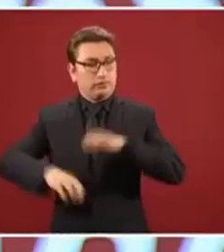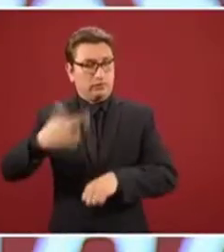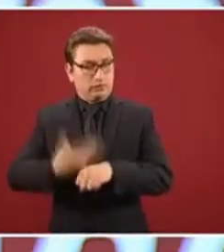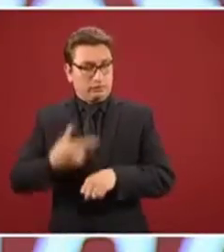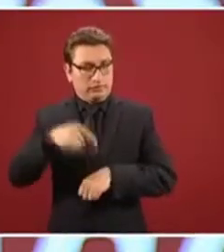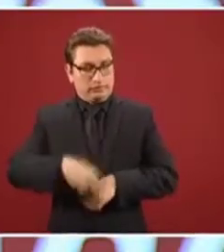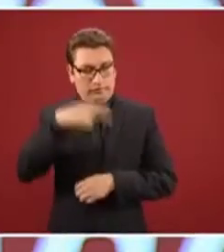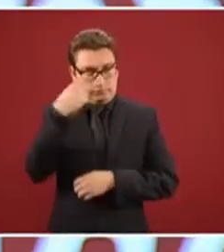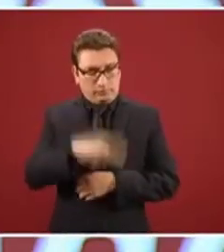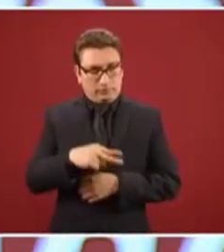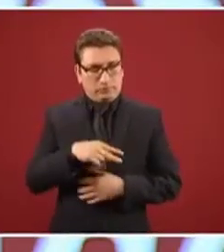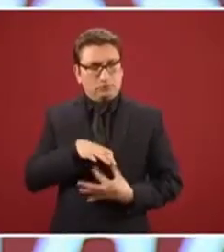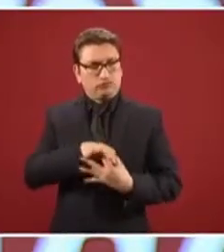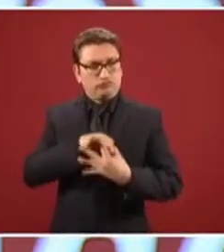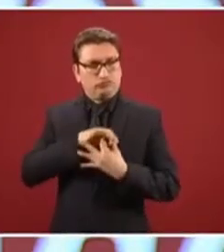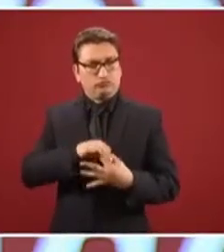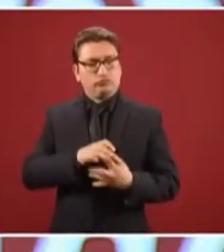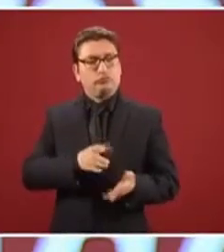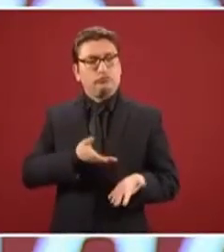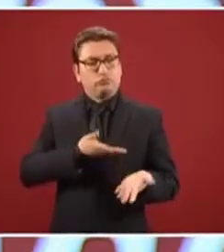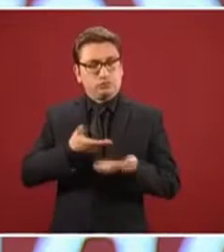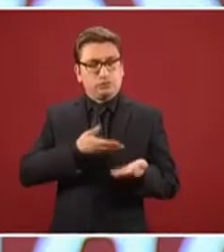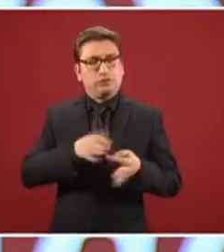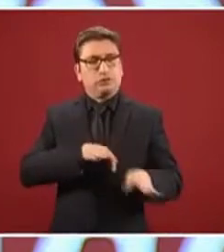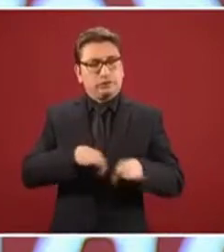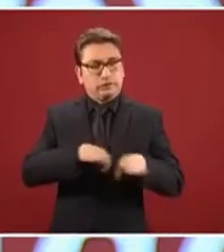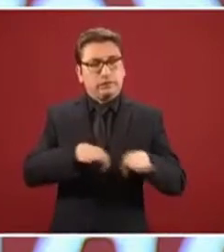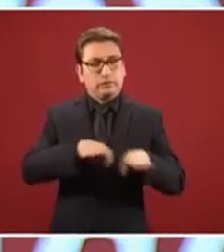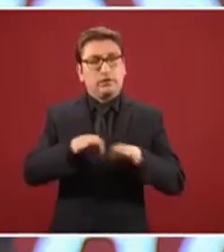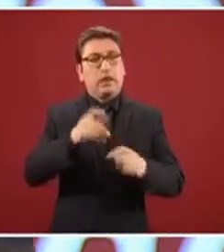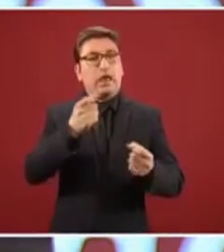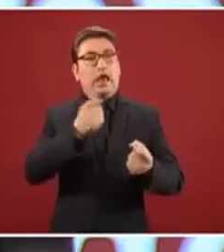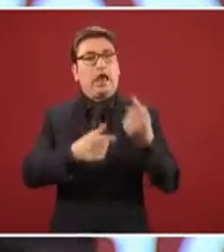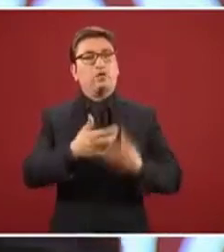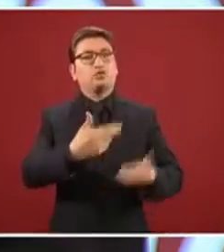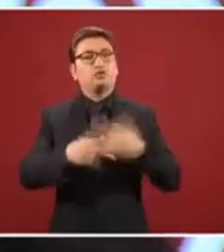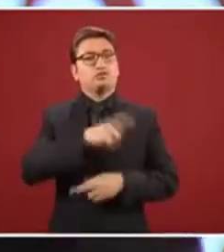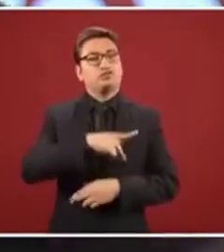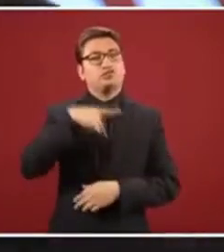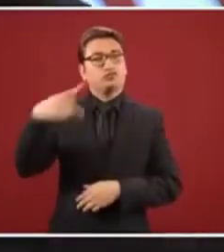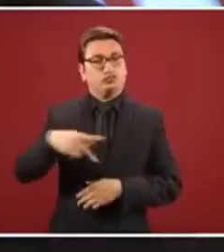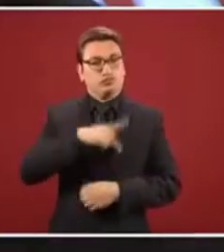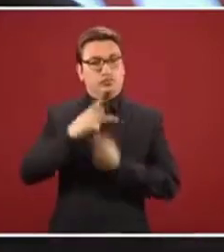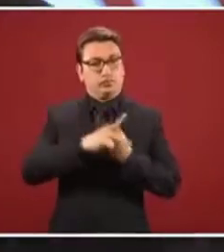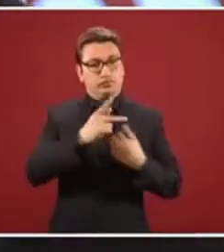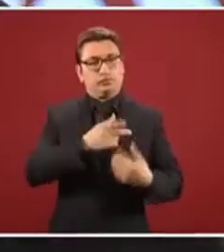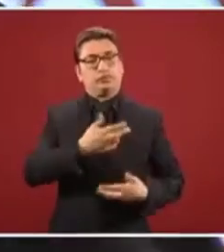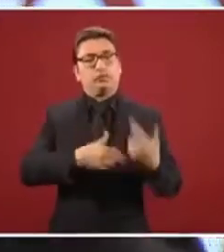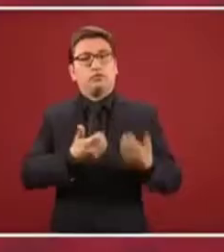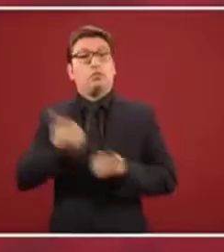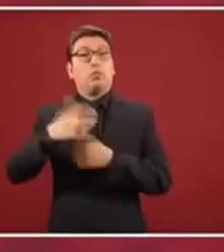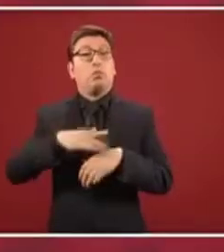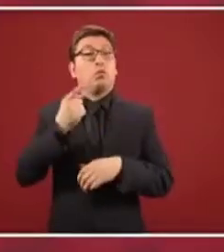México. En muchos casos hemos logrado la repatriación. Te voy a decir por qué. Porque los